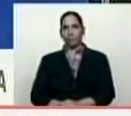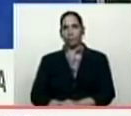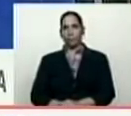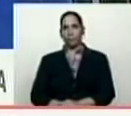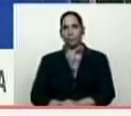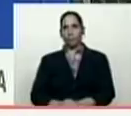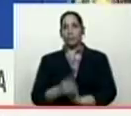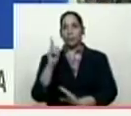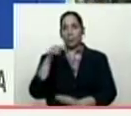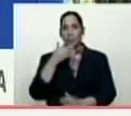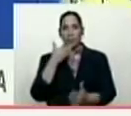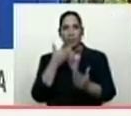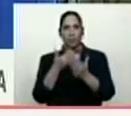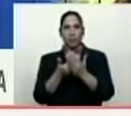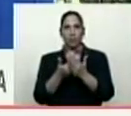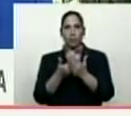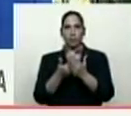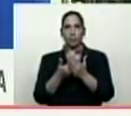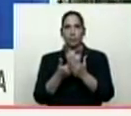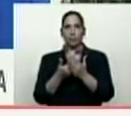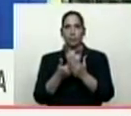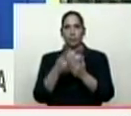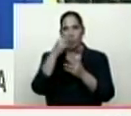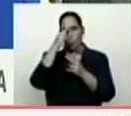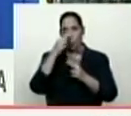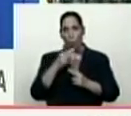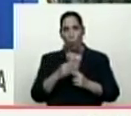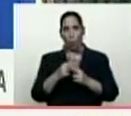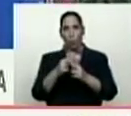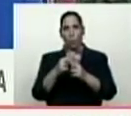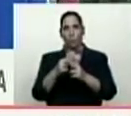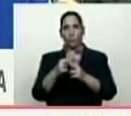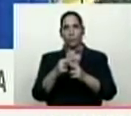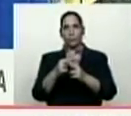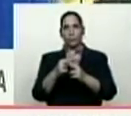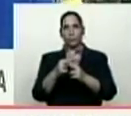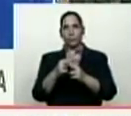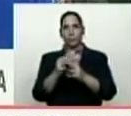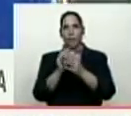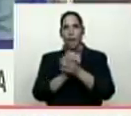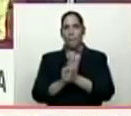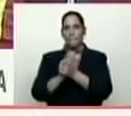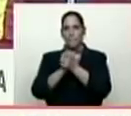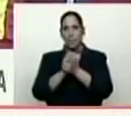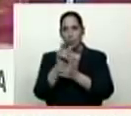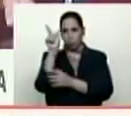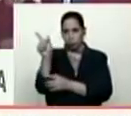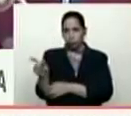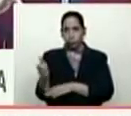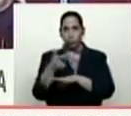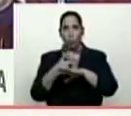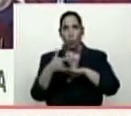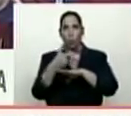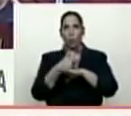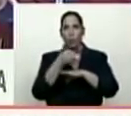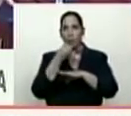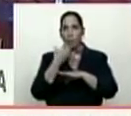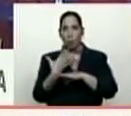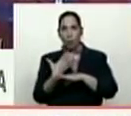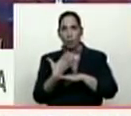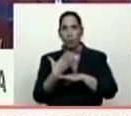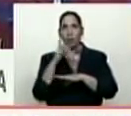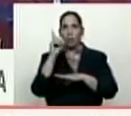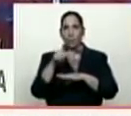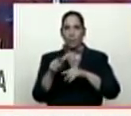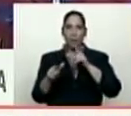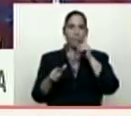Además de darle las gracias, tengo el honor de ser amigo de este hombre. En las buenas